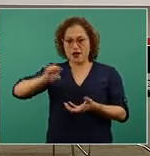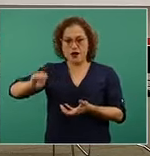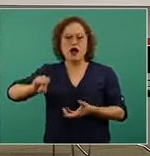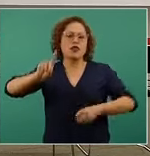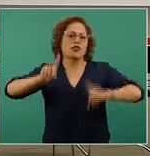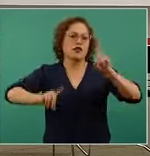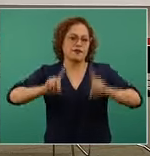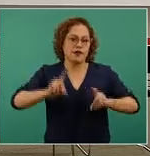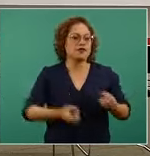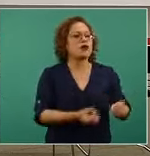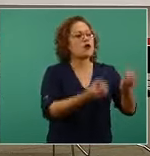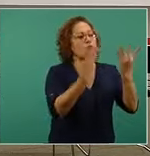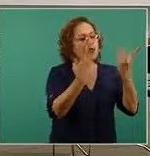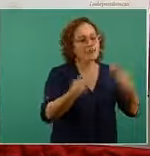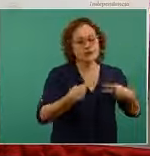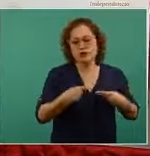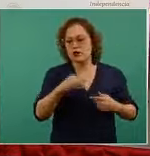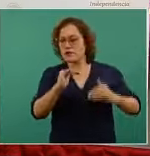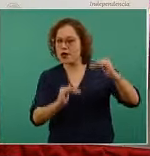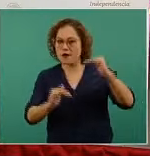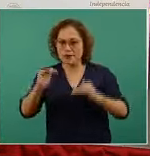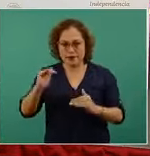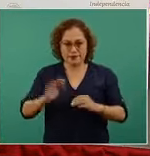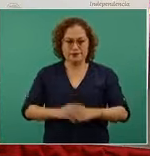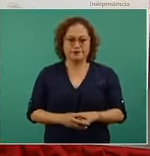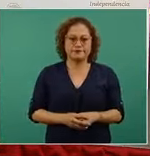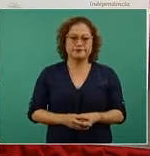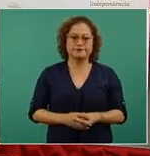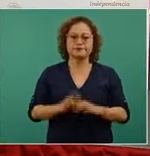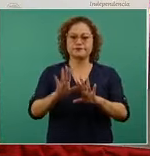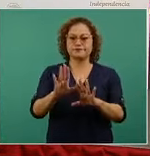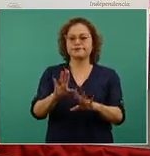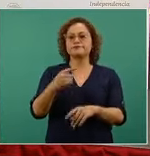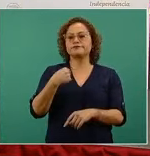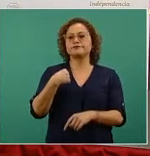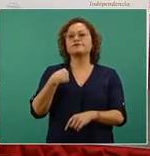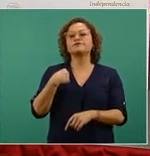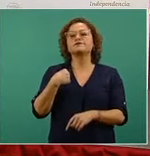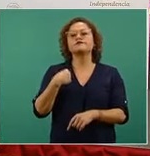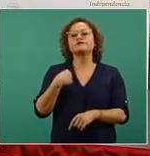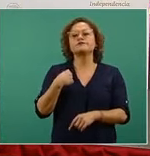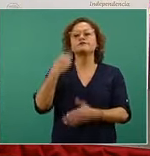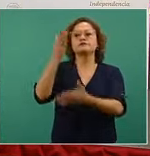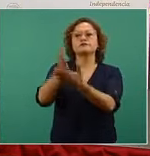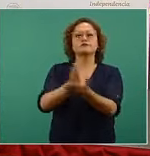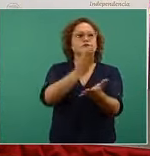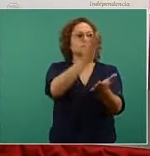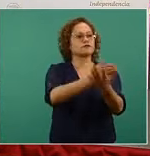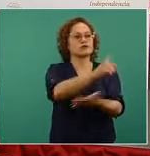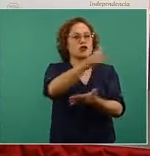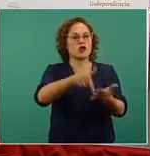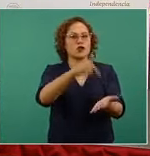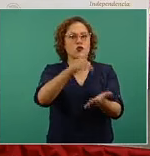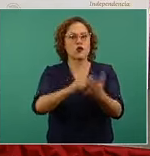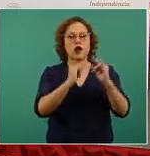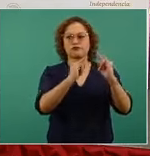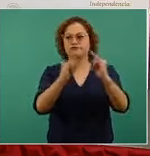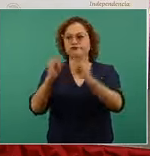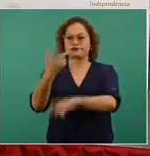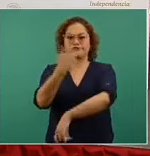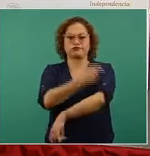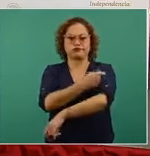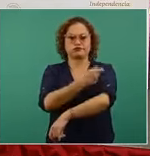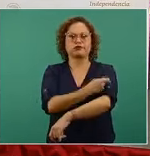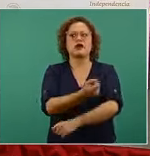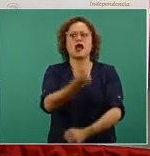federativas durante recorridos en los centros de la donación hay gente que nos ha dicho que se sienten que se quedan con los